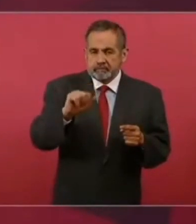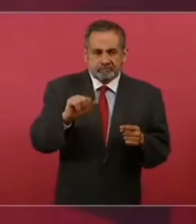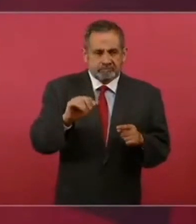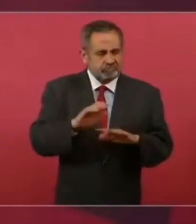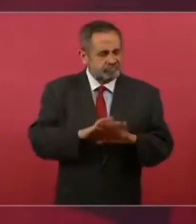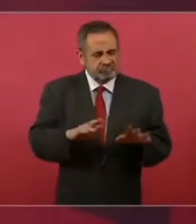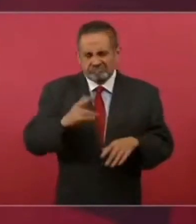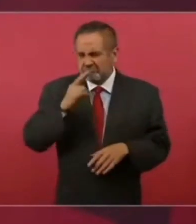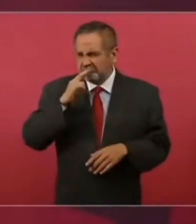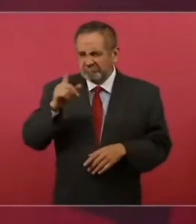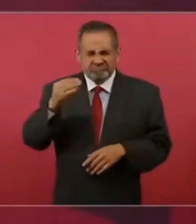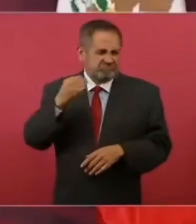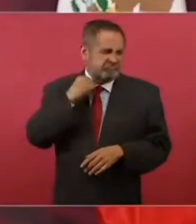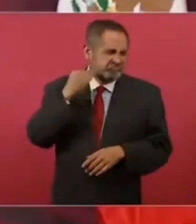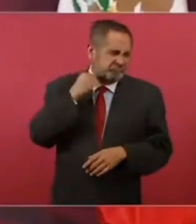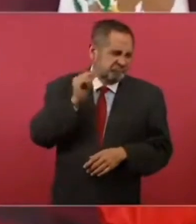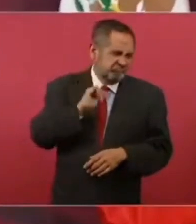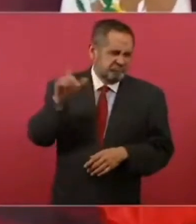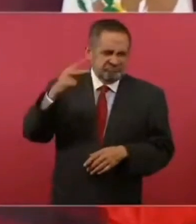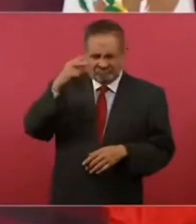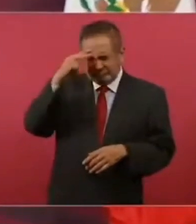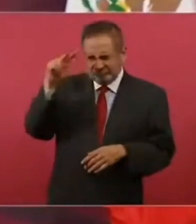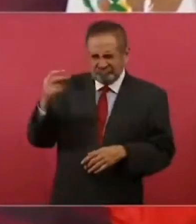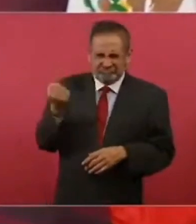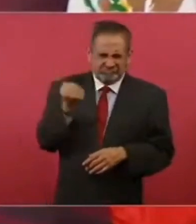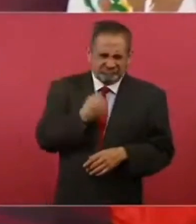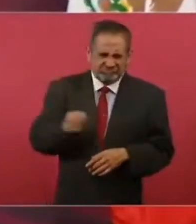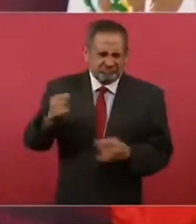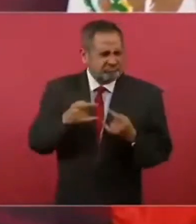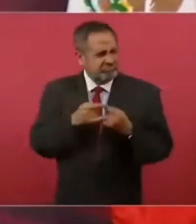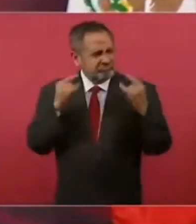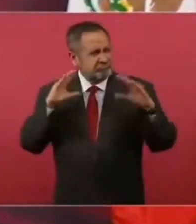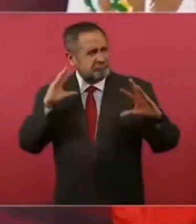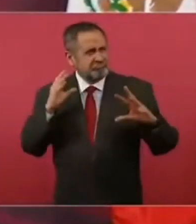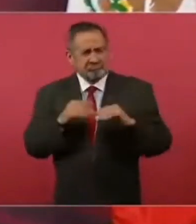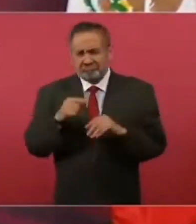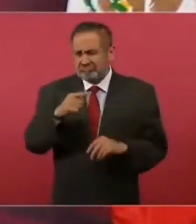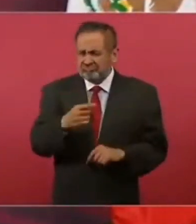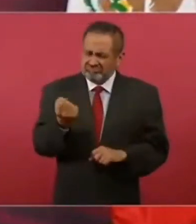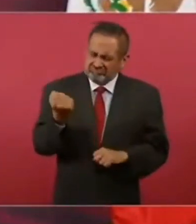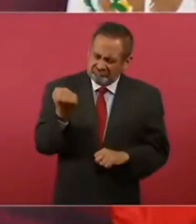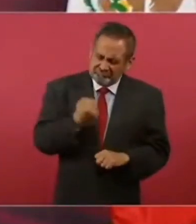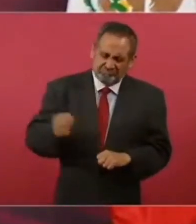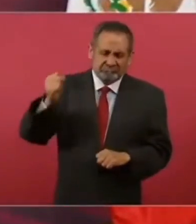uno de los mejores abogados de México en toda su historia